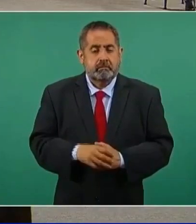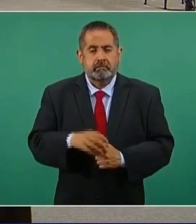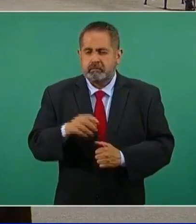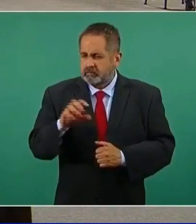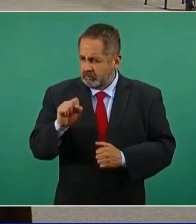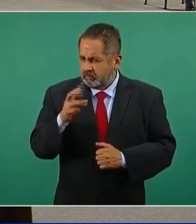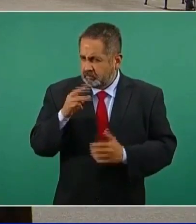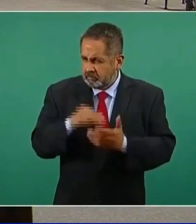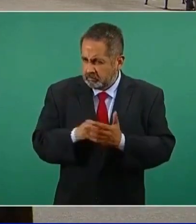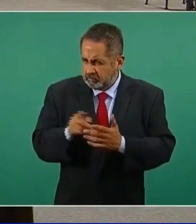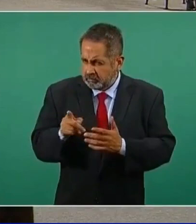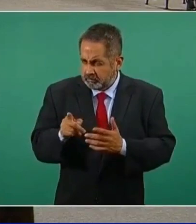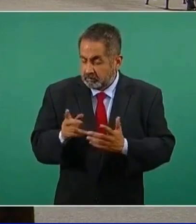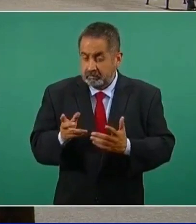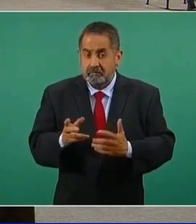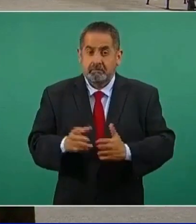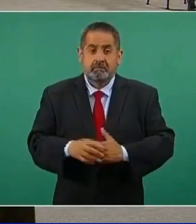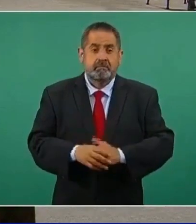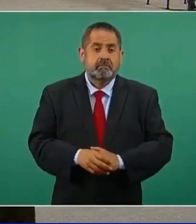¿63,000?